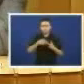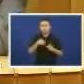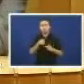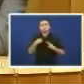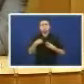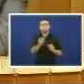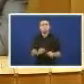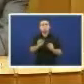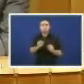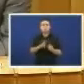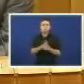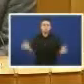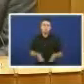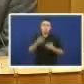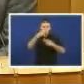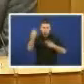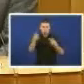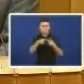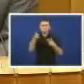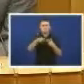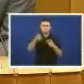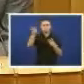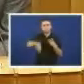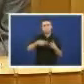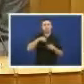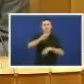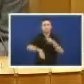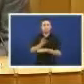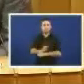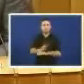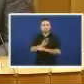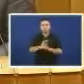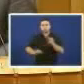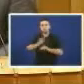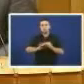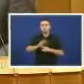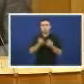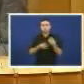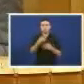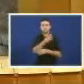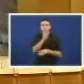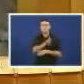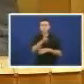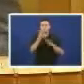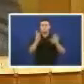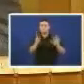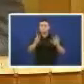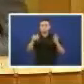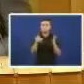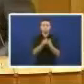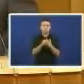pública e a rehabilitación que suman entre todas elas 37.400 vivendas protegidas ou